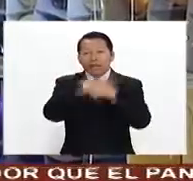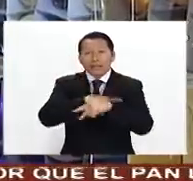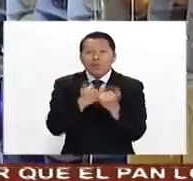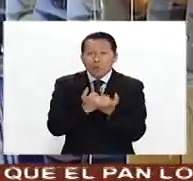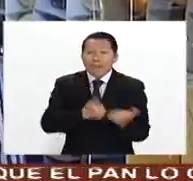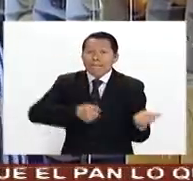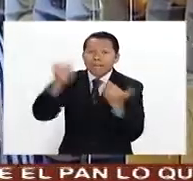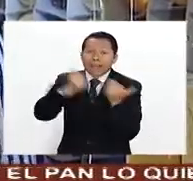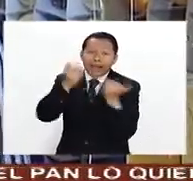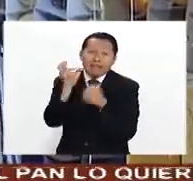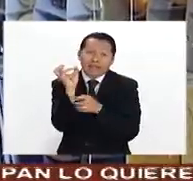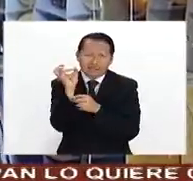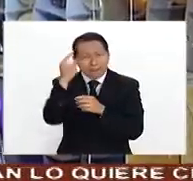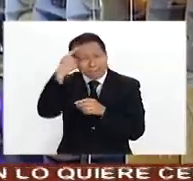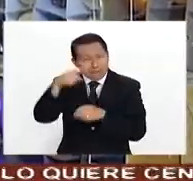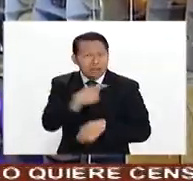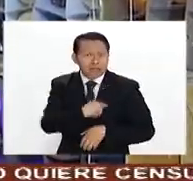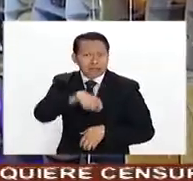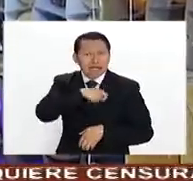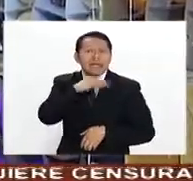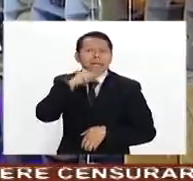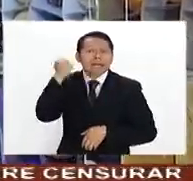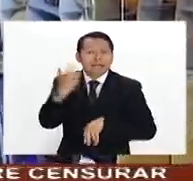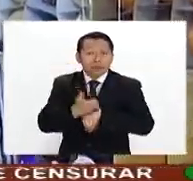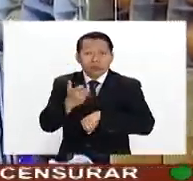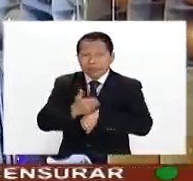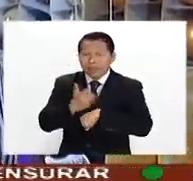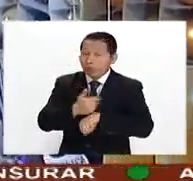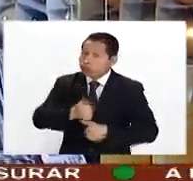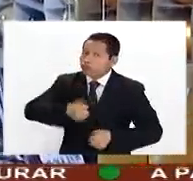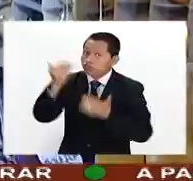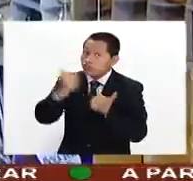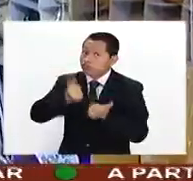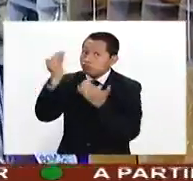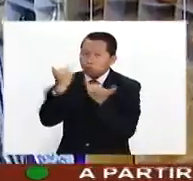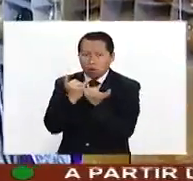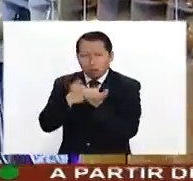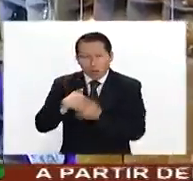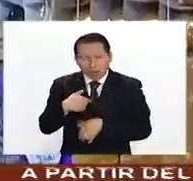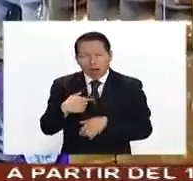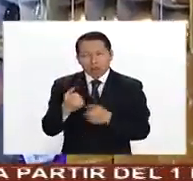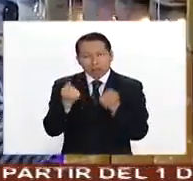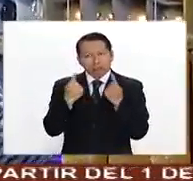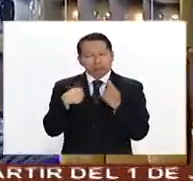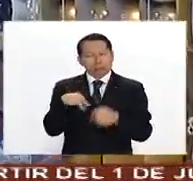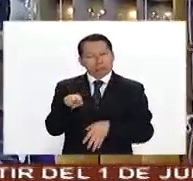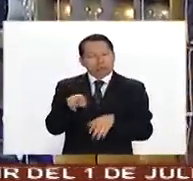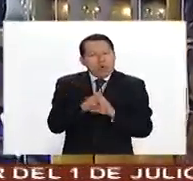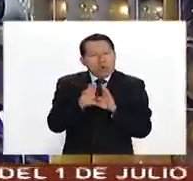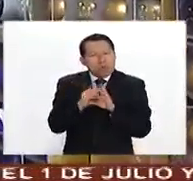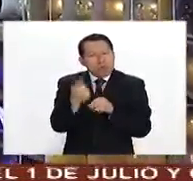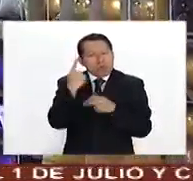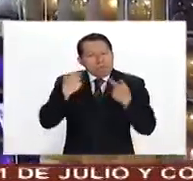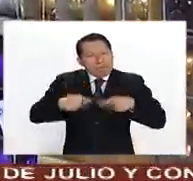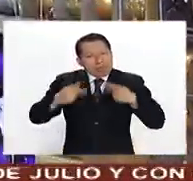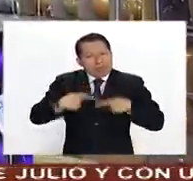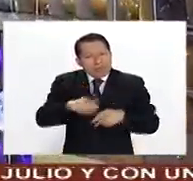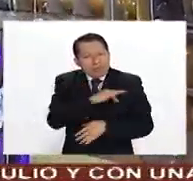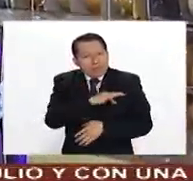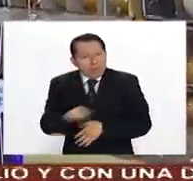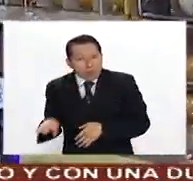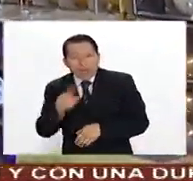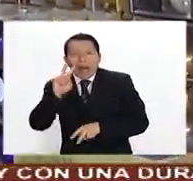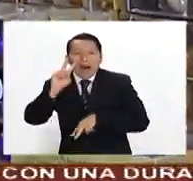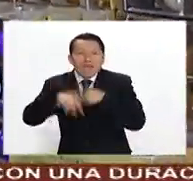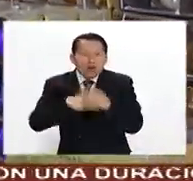esferas a España, a Alemania, a Estados Unidos. Y pues a mí me llamaba mucho la atención que cómo una persona iba a ver